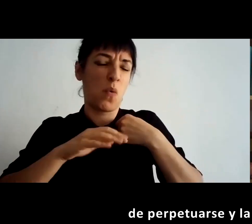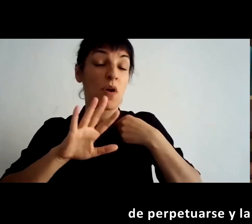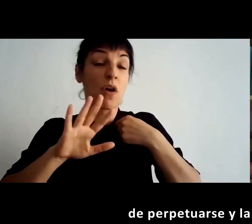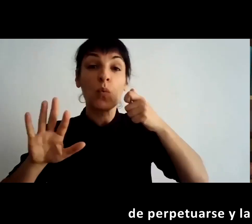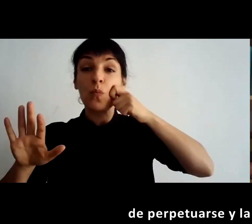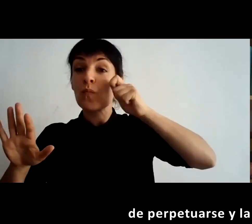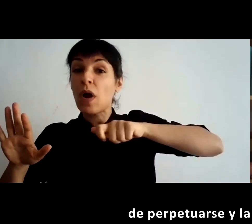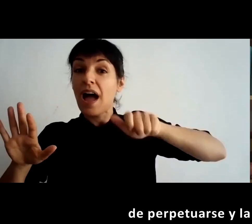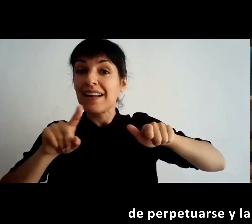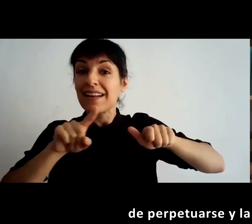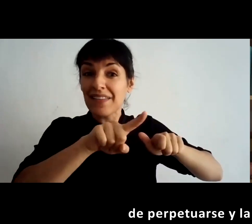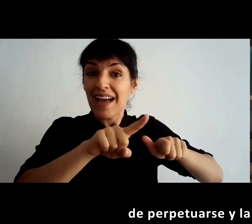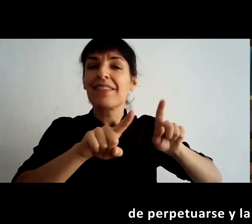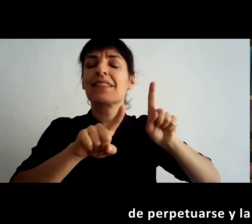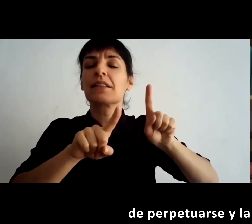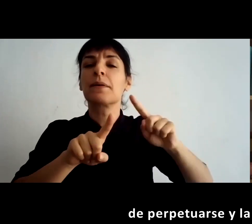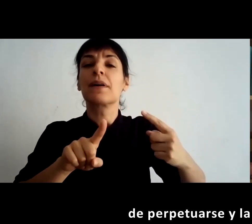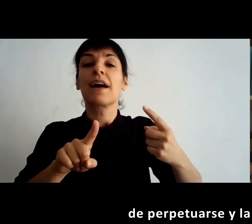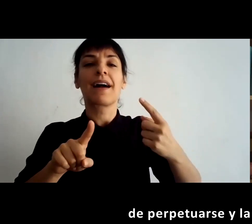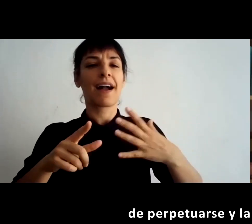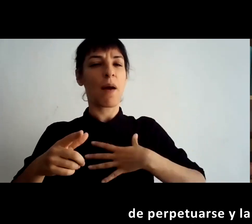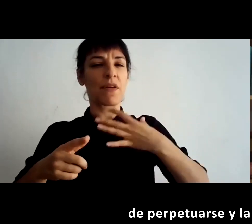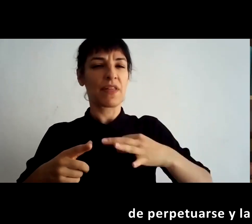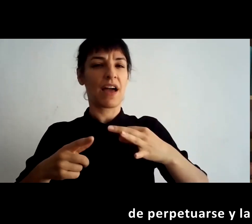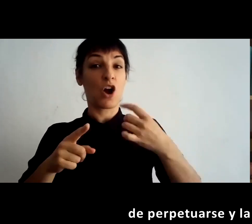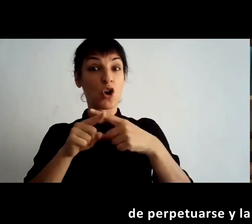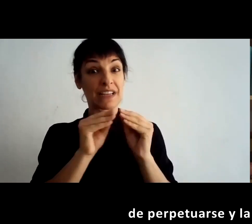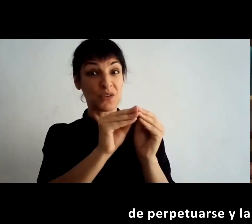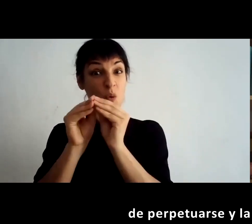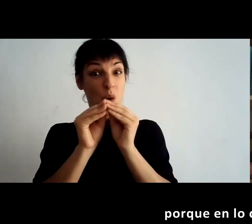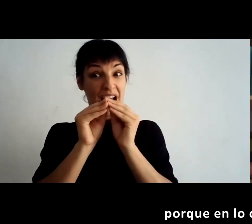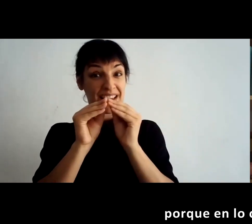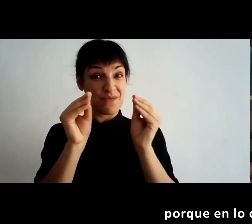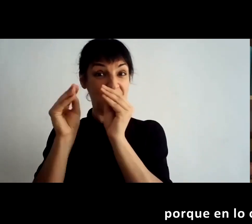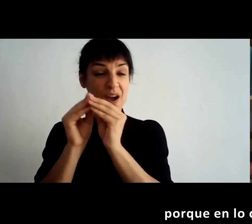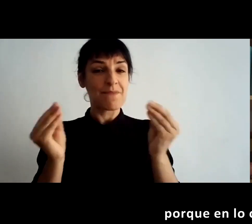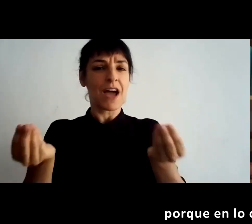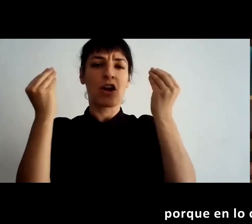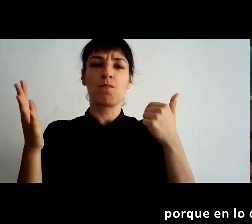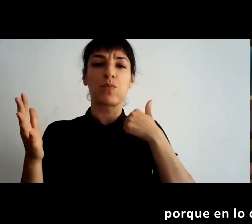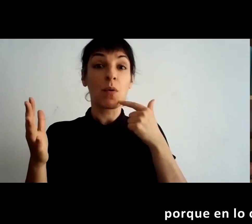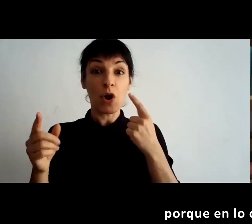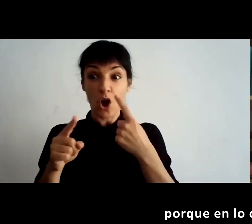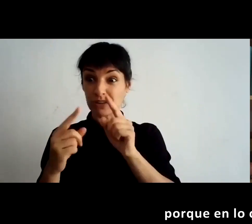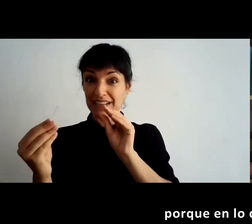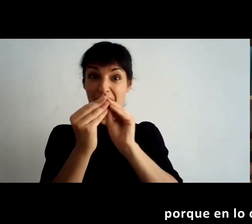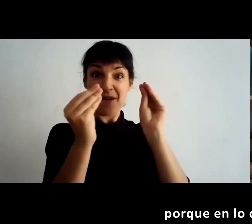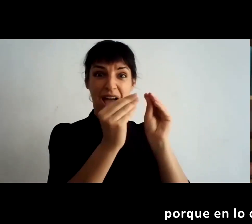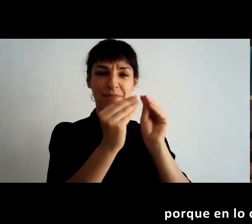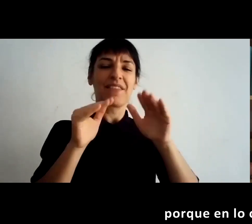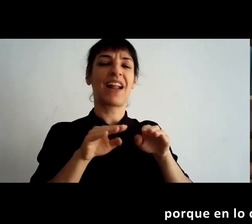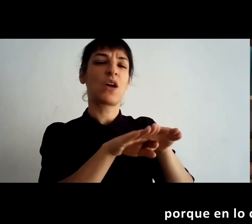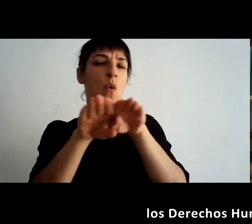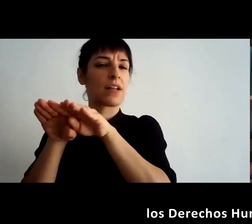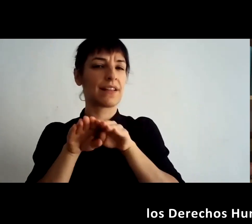además, pierde la capacidad de mejorar lo común, porque en lo común reside la igualdad y también residen los